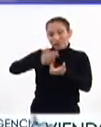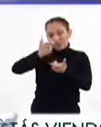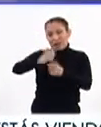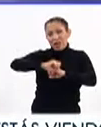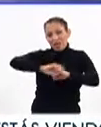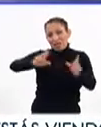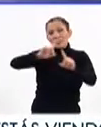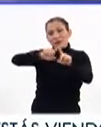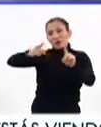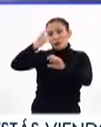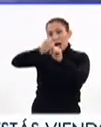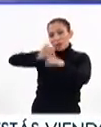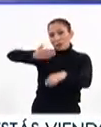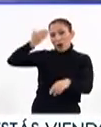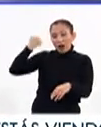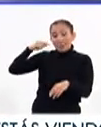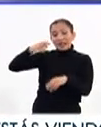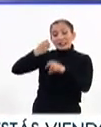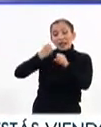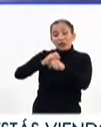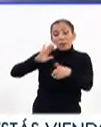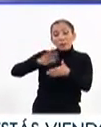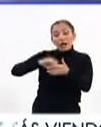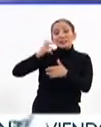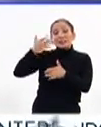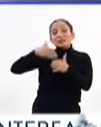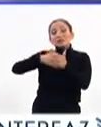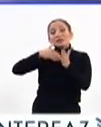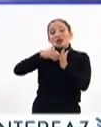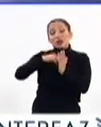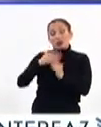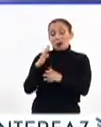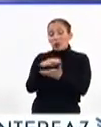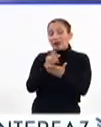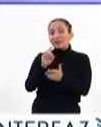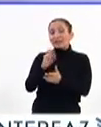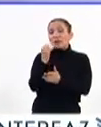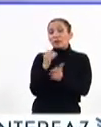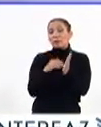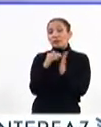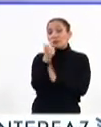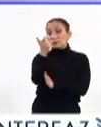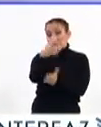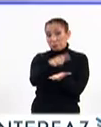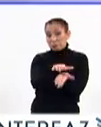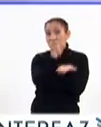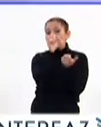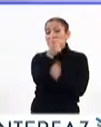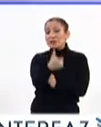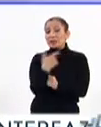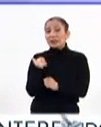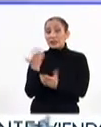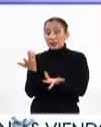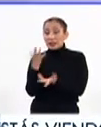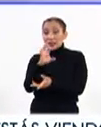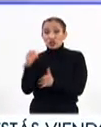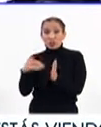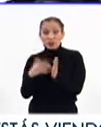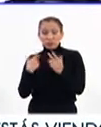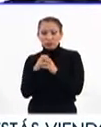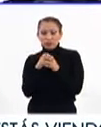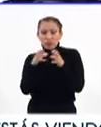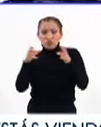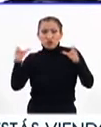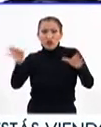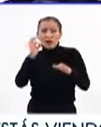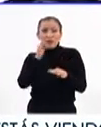Exactamente, a diferencia del año pasado, este año se agregaron 6 millones más, completando 39 millones de pesos. Y con 500,000 de personas, pues se convierte ya en uno de